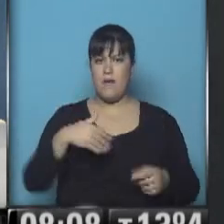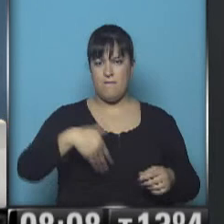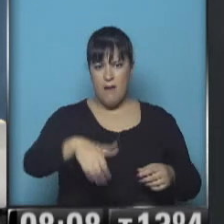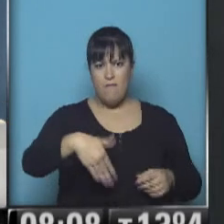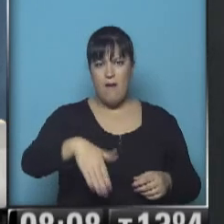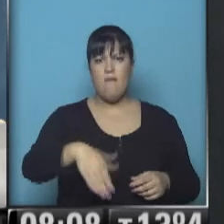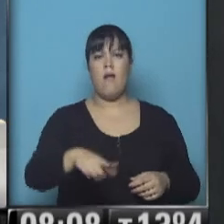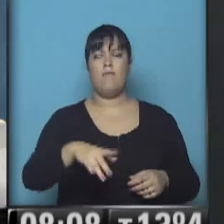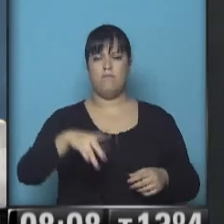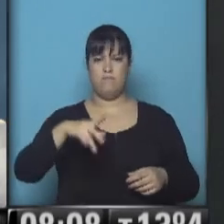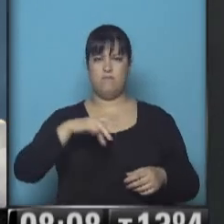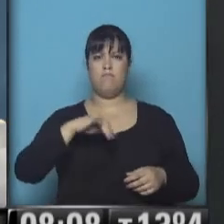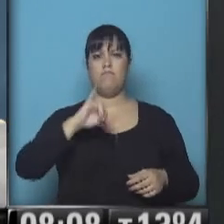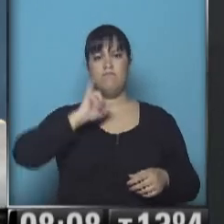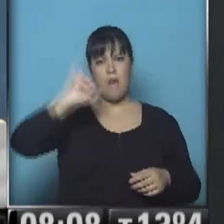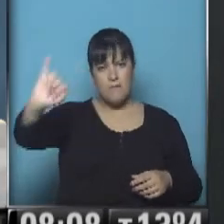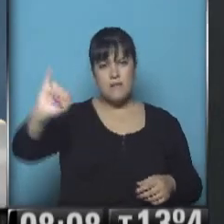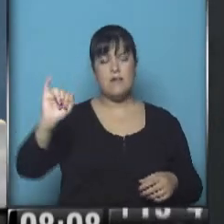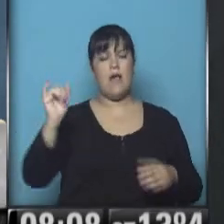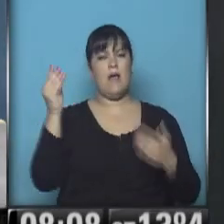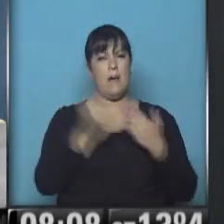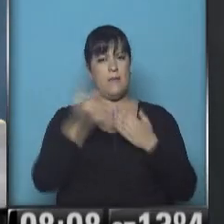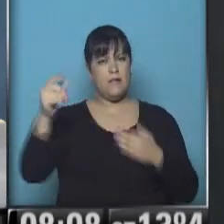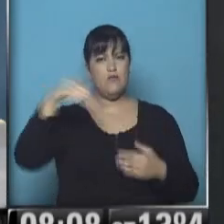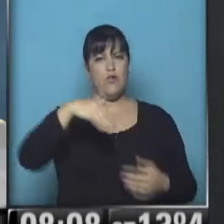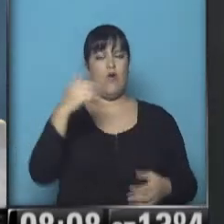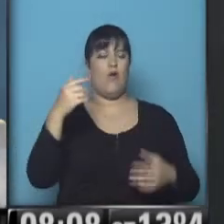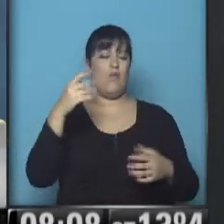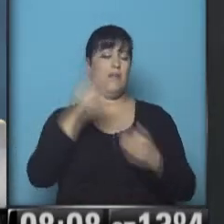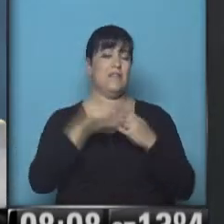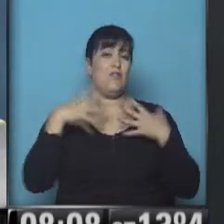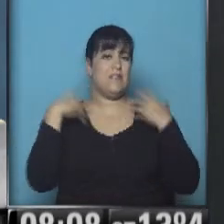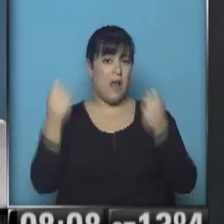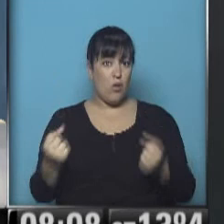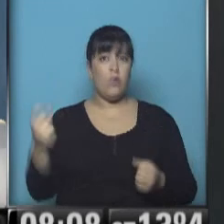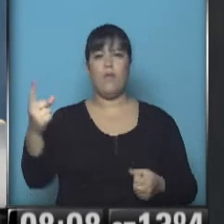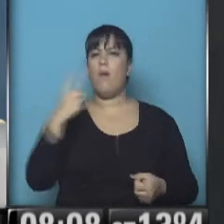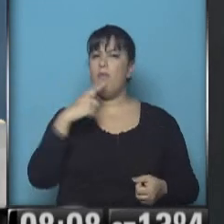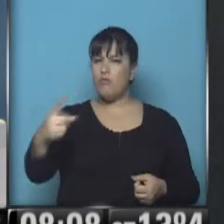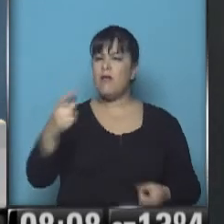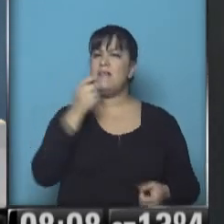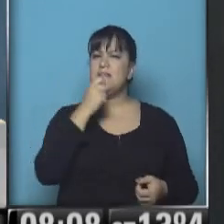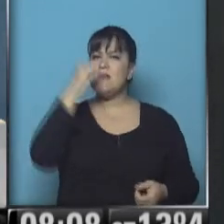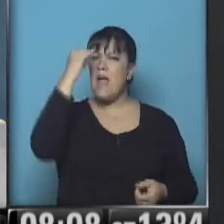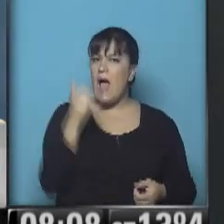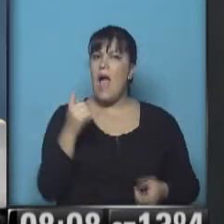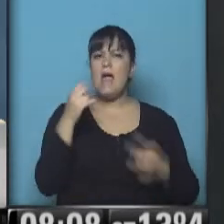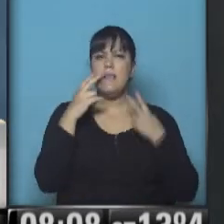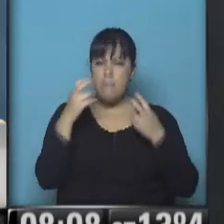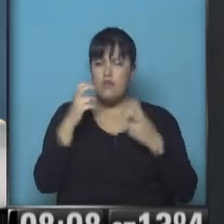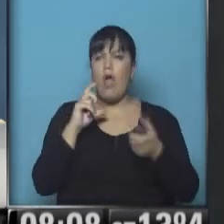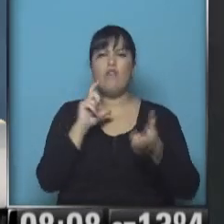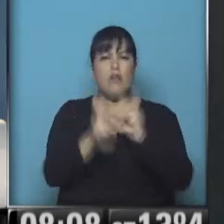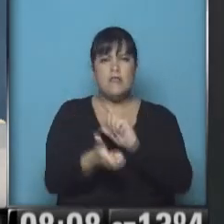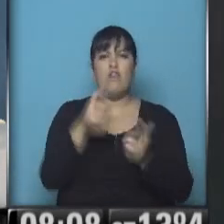junto, se lo voy a transmitir al ministro Juan Mansur, para verificar si efectivamente tiene estudios más actualizados